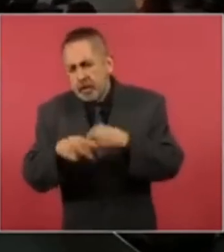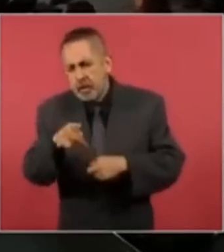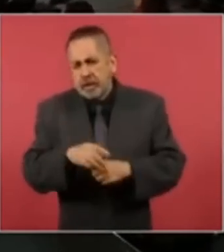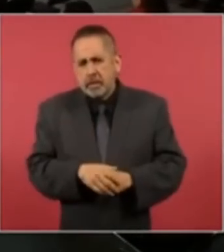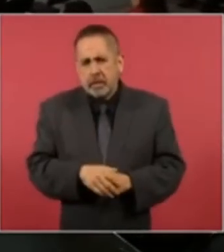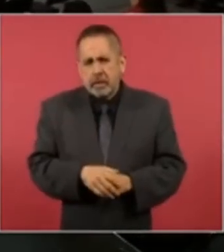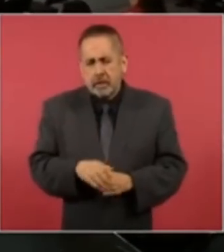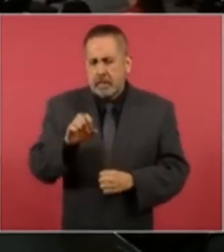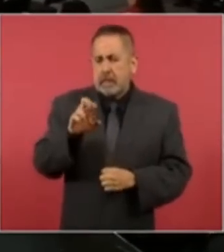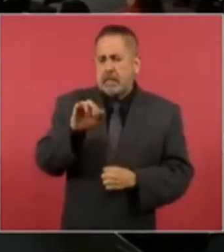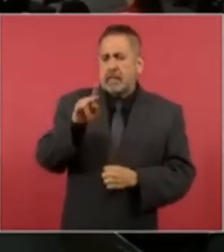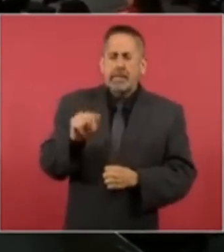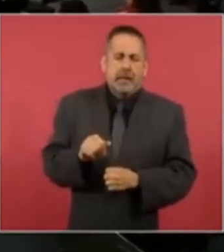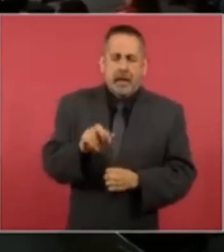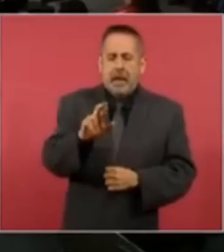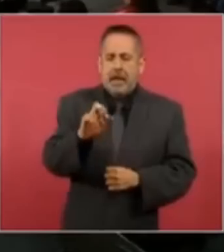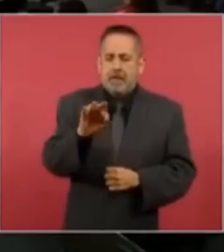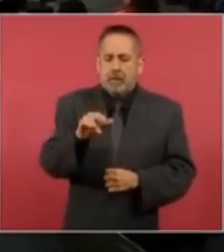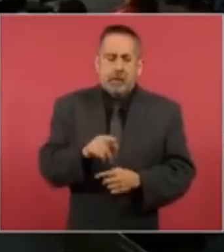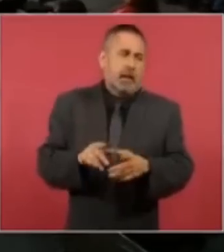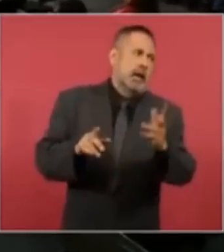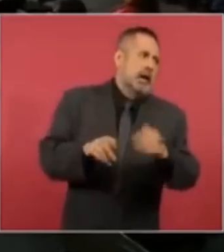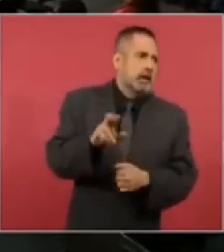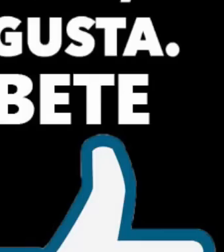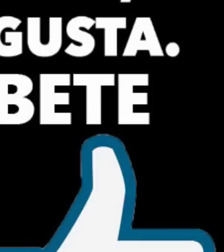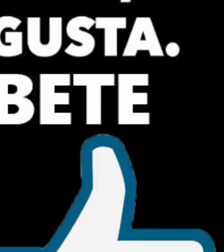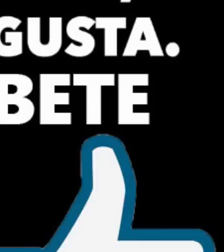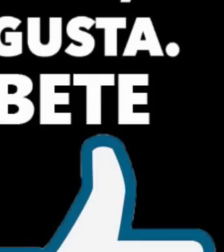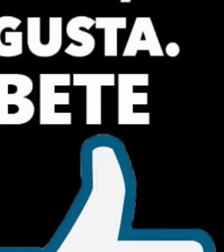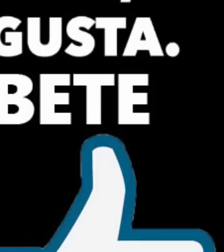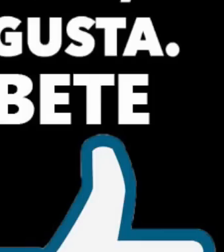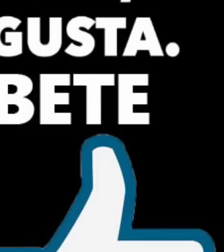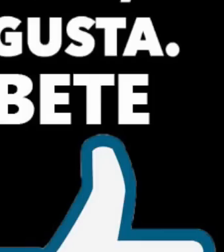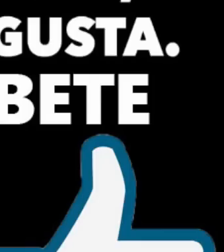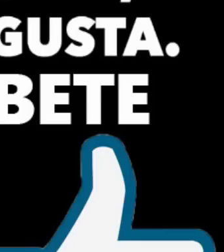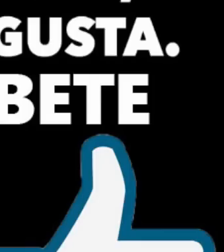Erika Hernández, de Reforma. Ah, bueno.